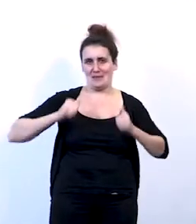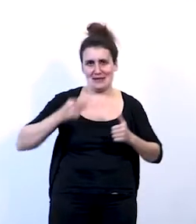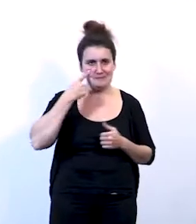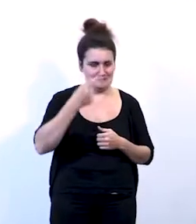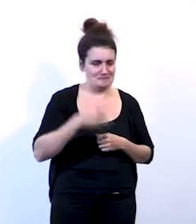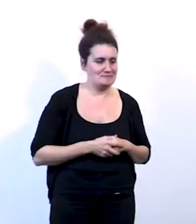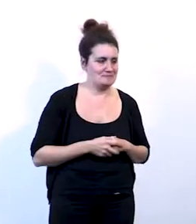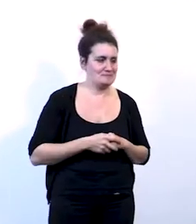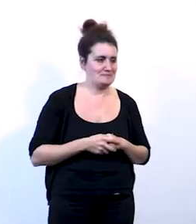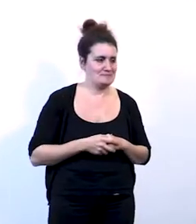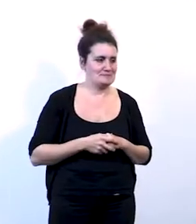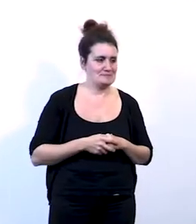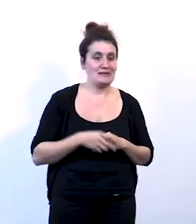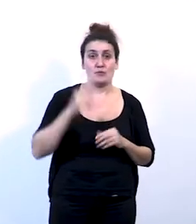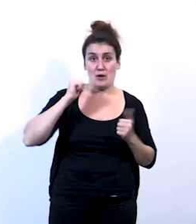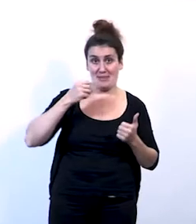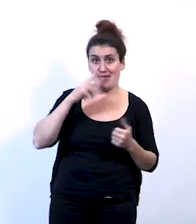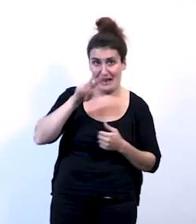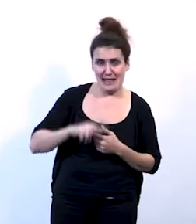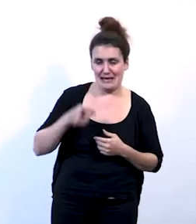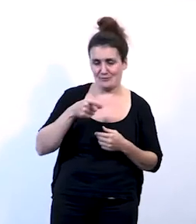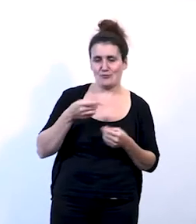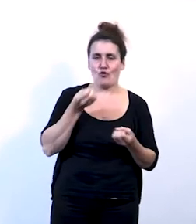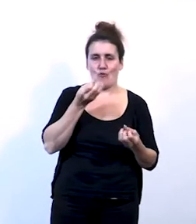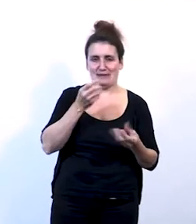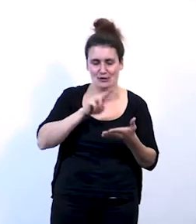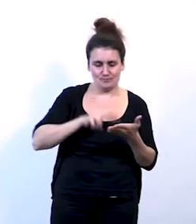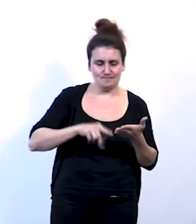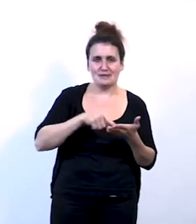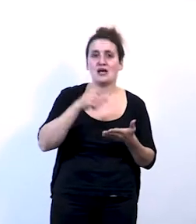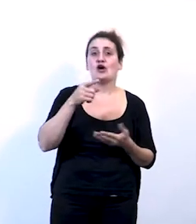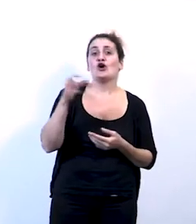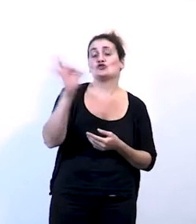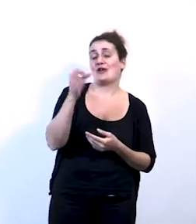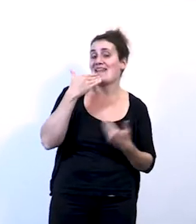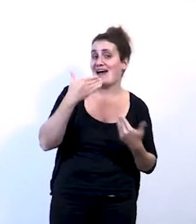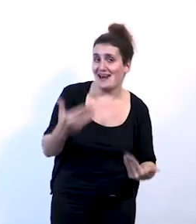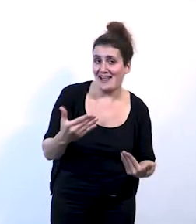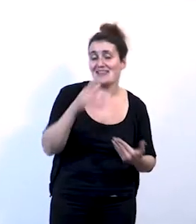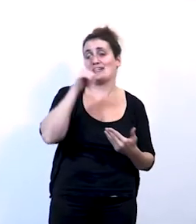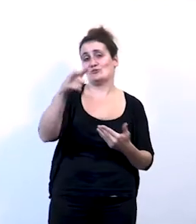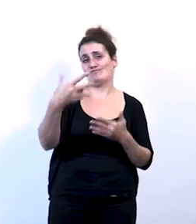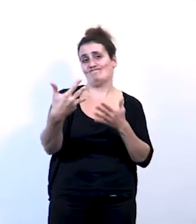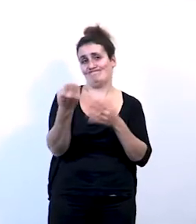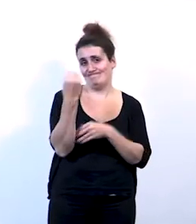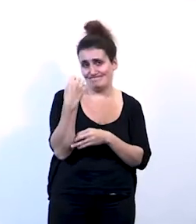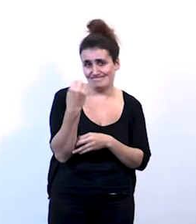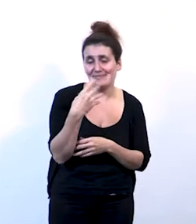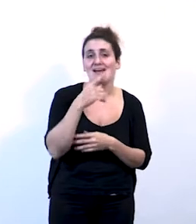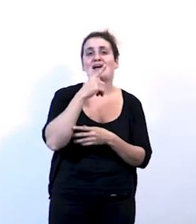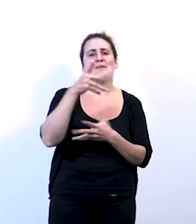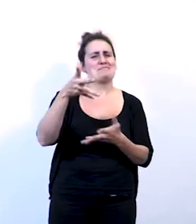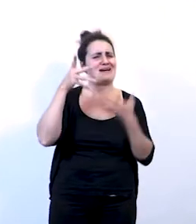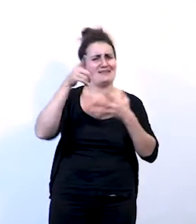parece, ¿Cómo? te voy a empezar a leer los comentarios que nos llegan. Soraida, gracias por tu intervención. Me encanta